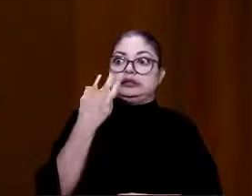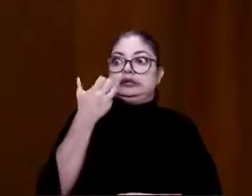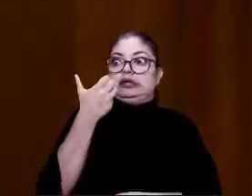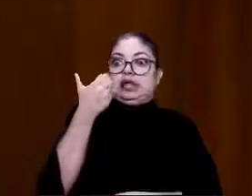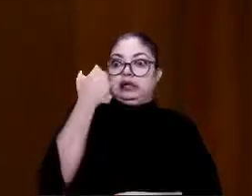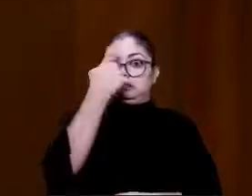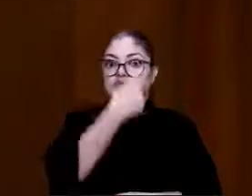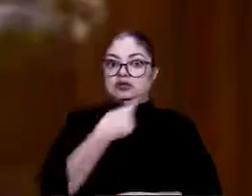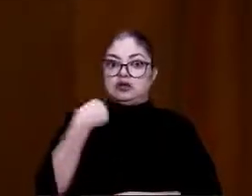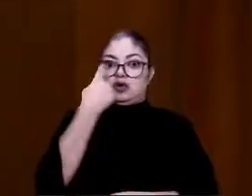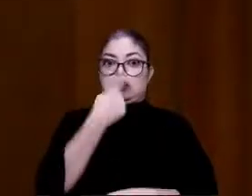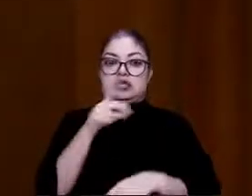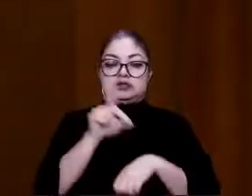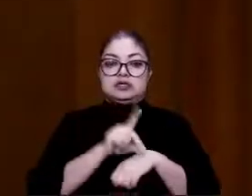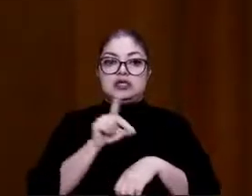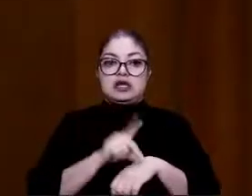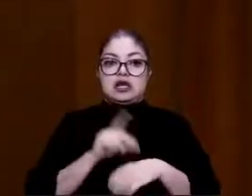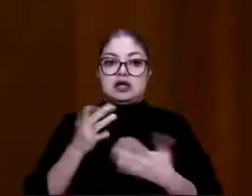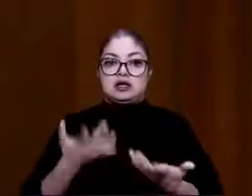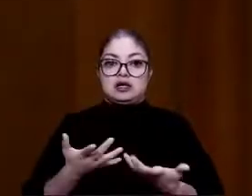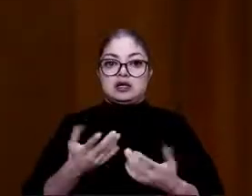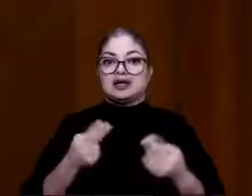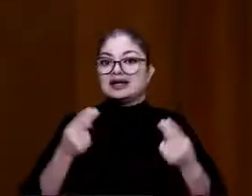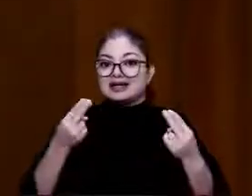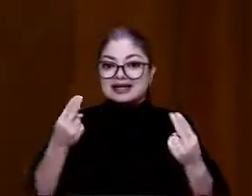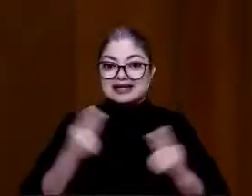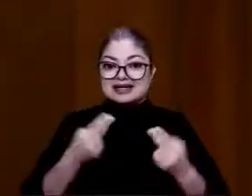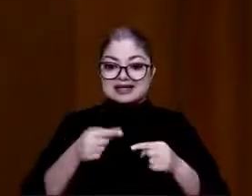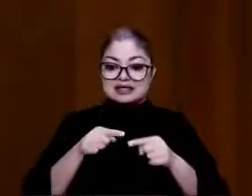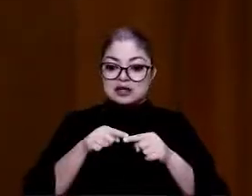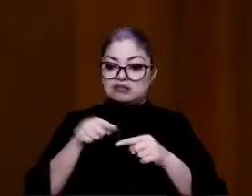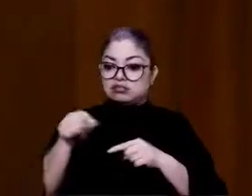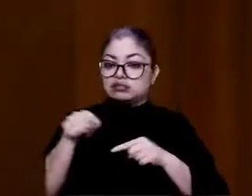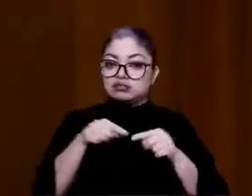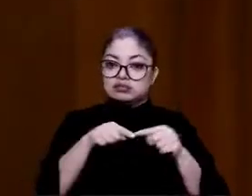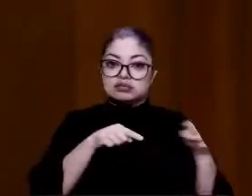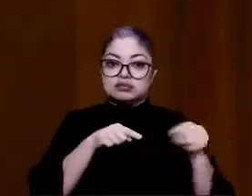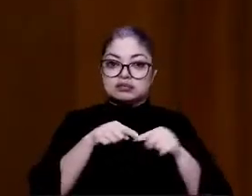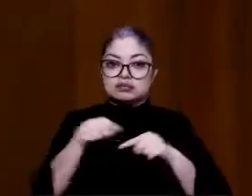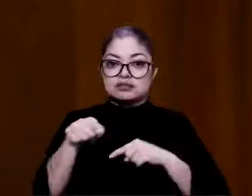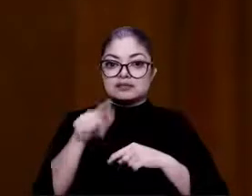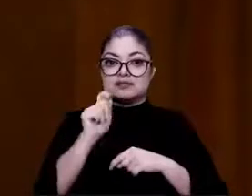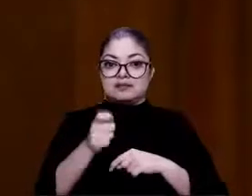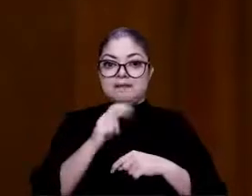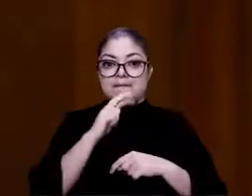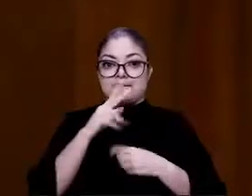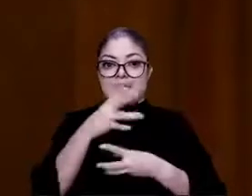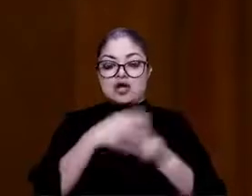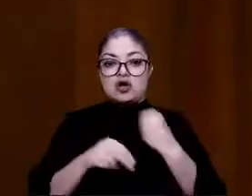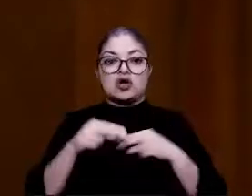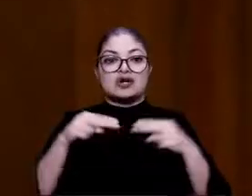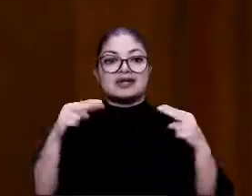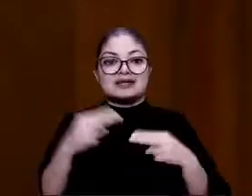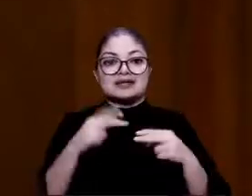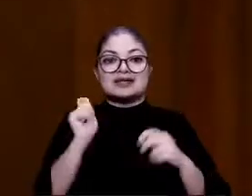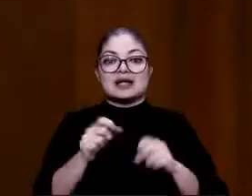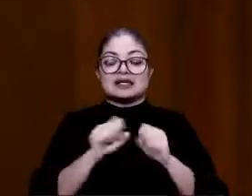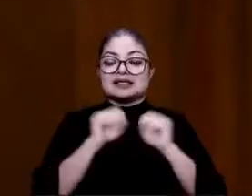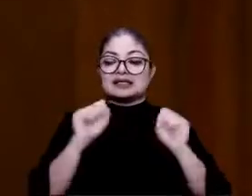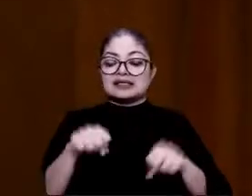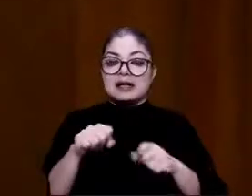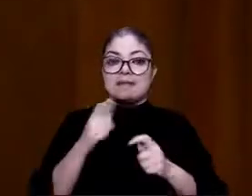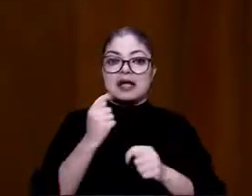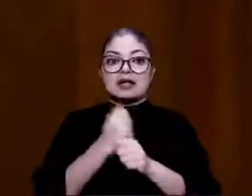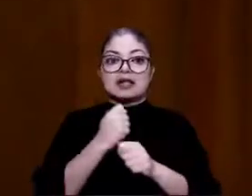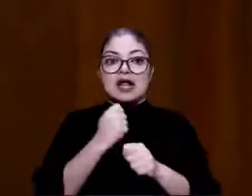diarias. Necesitamos transitar hacia la movilidad sostenible. Requerimos un sistema de transporte